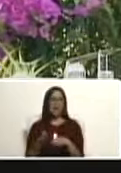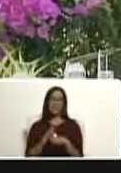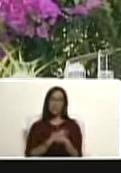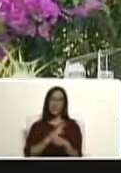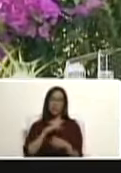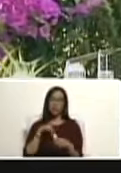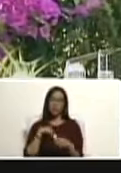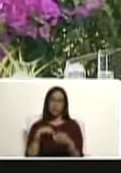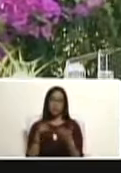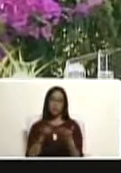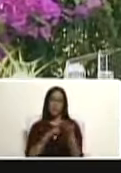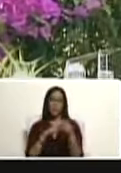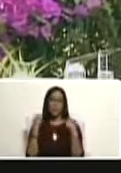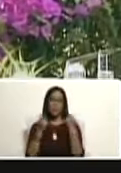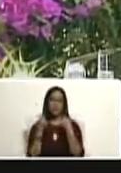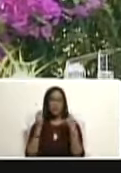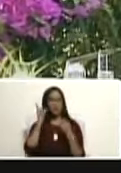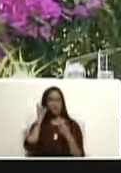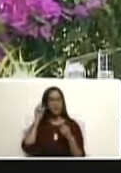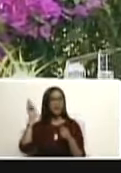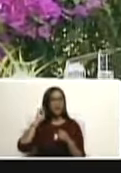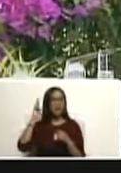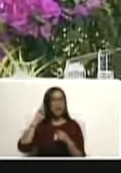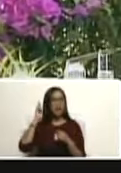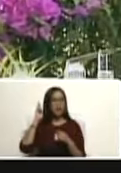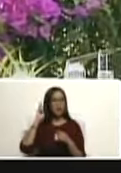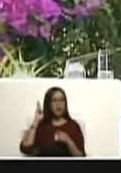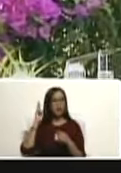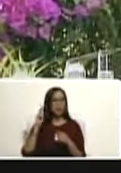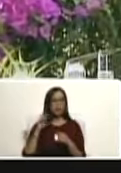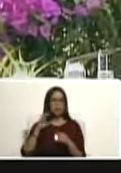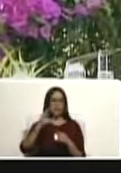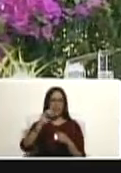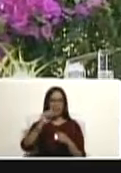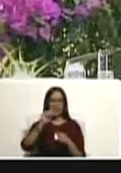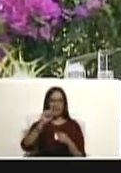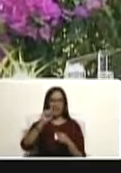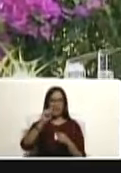leía periódico y escuchaba radio. Castro Soteldo y...